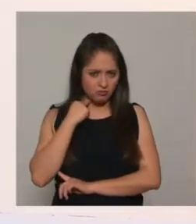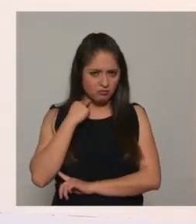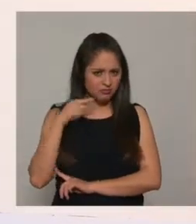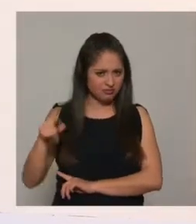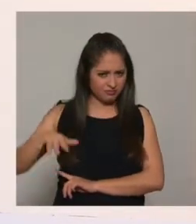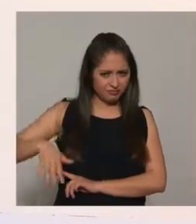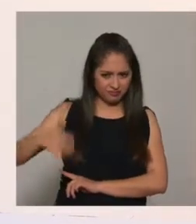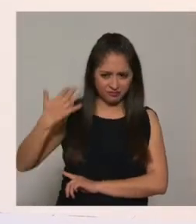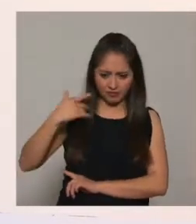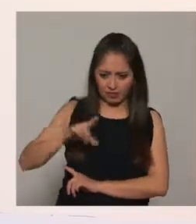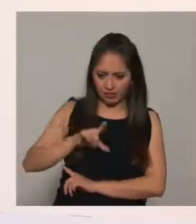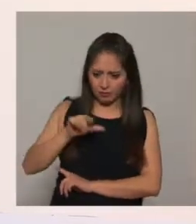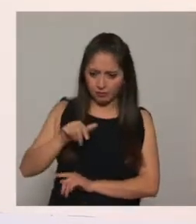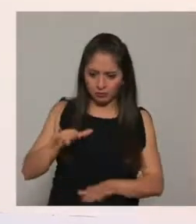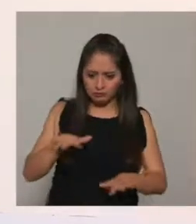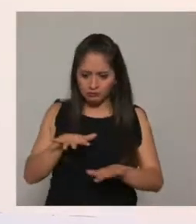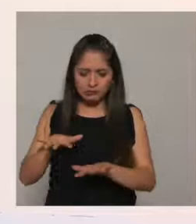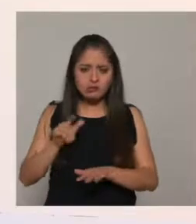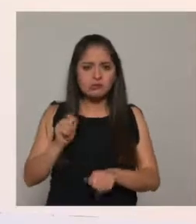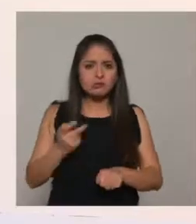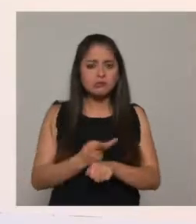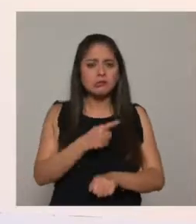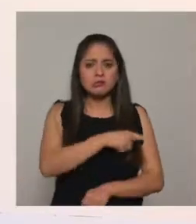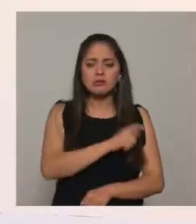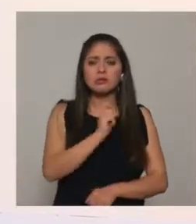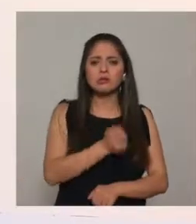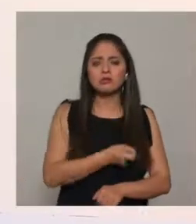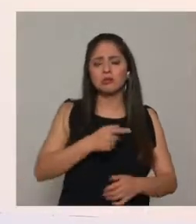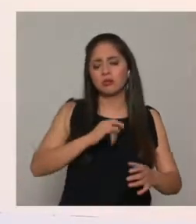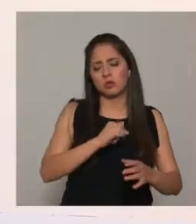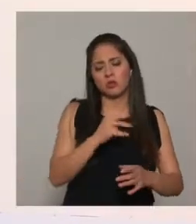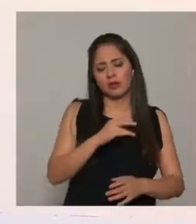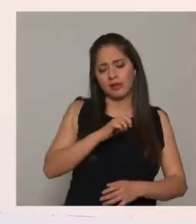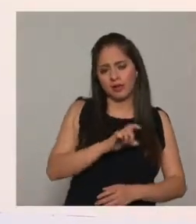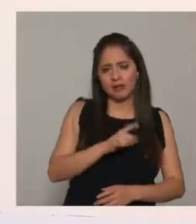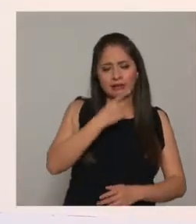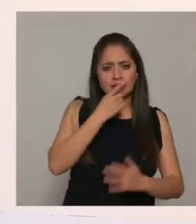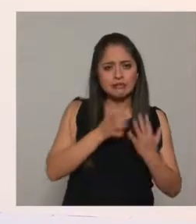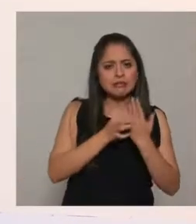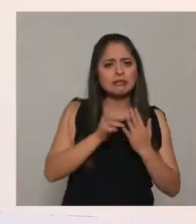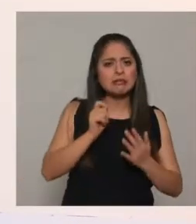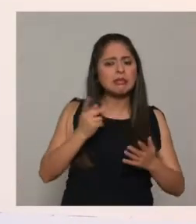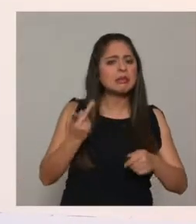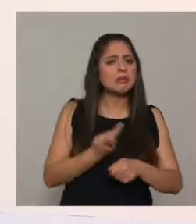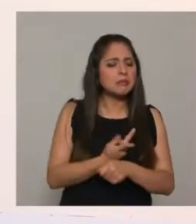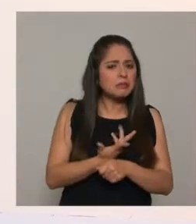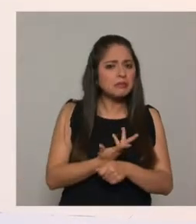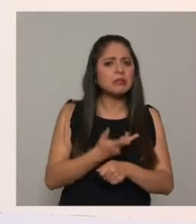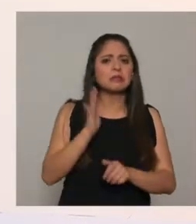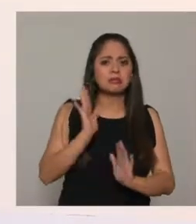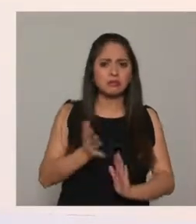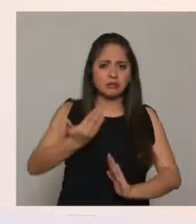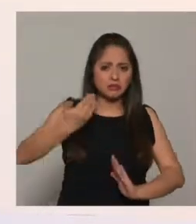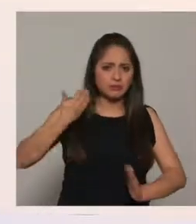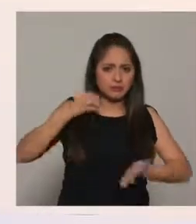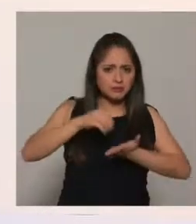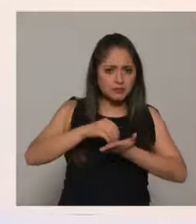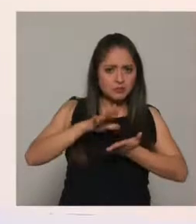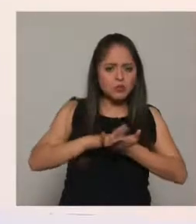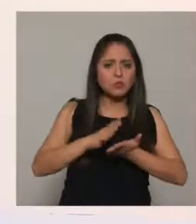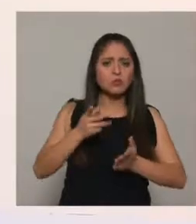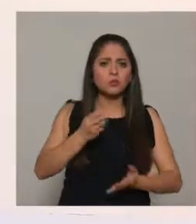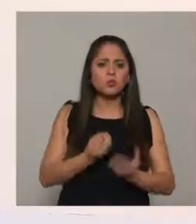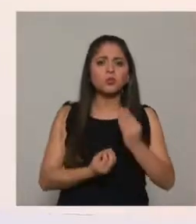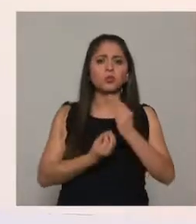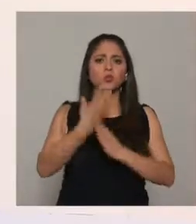Juan Romero de la Consejería Jurídica del Gobierno de la Ciudad de México, que ya se tiene planteado un nuevo edificio